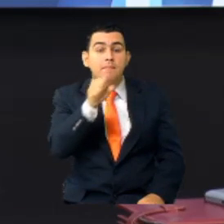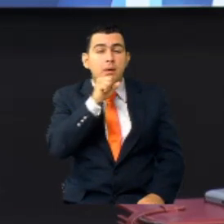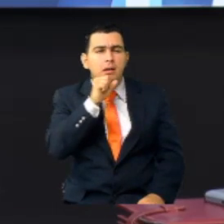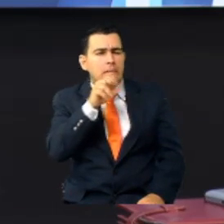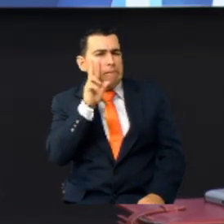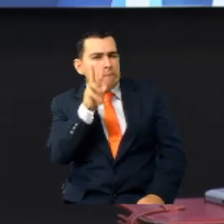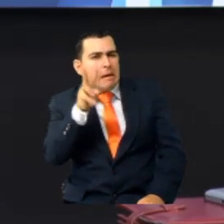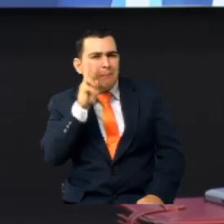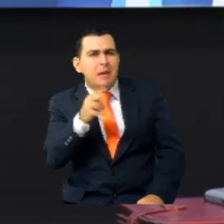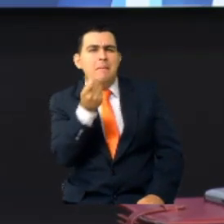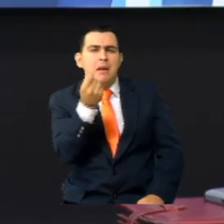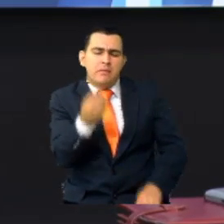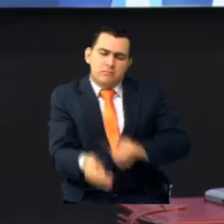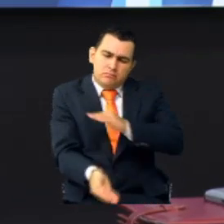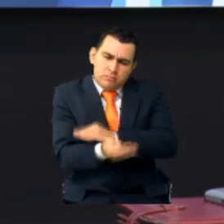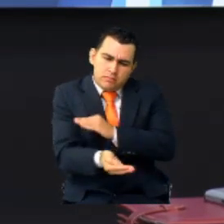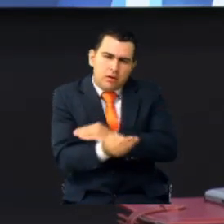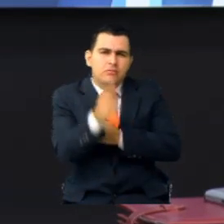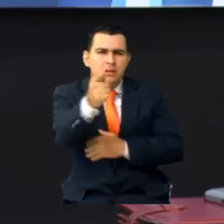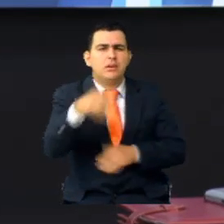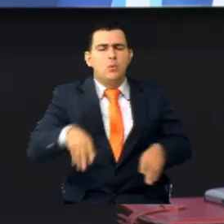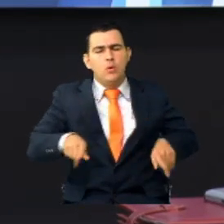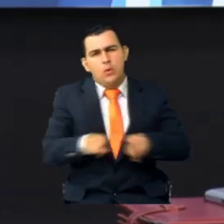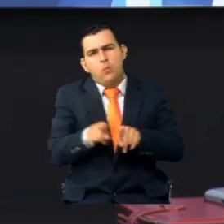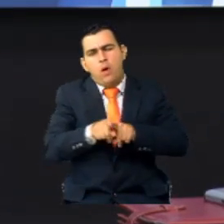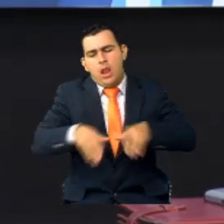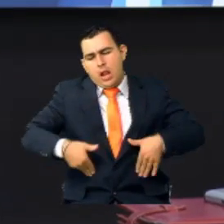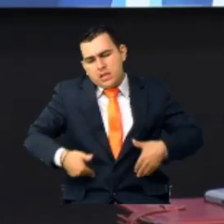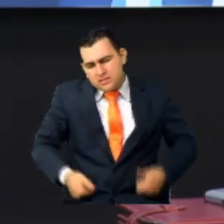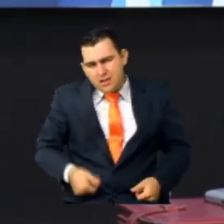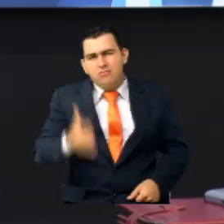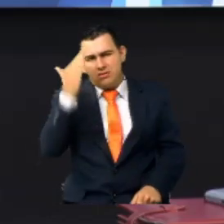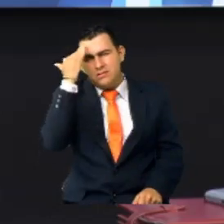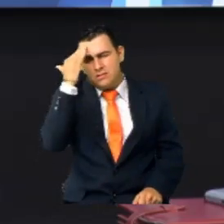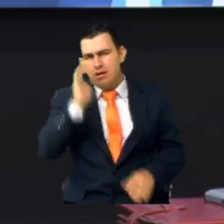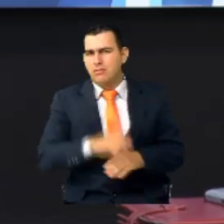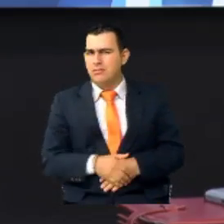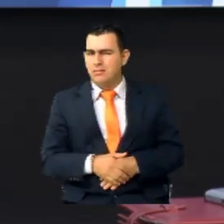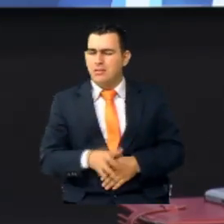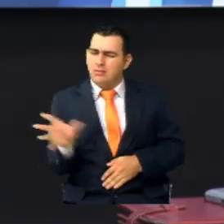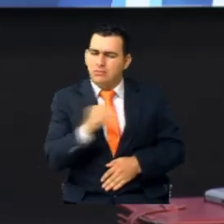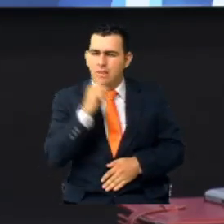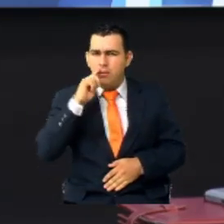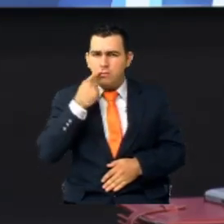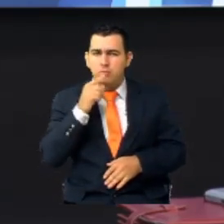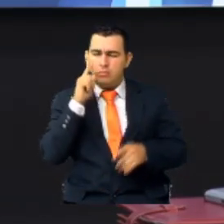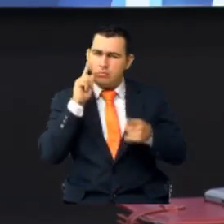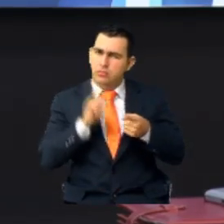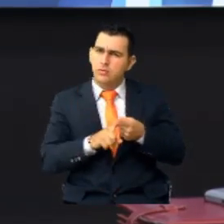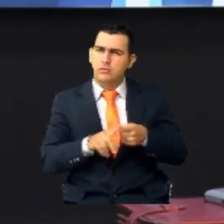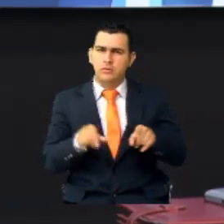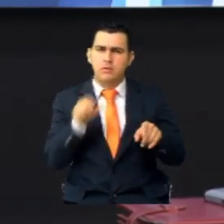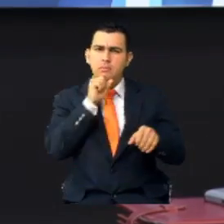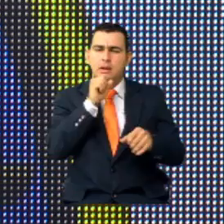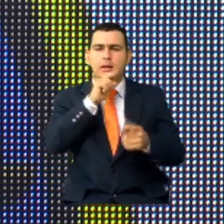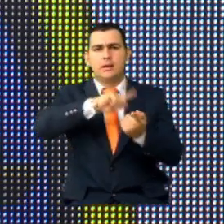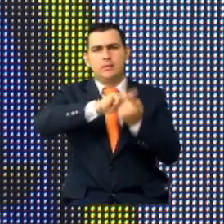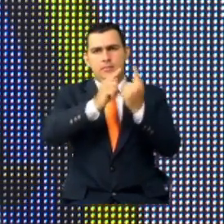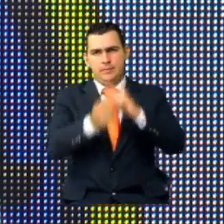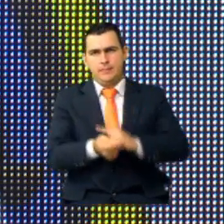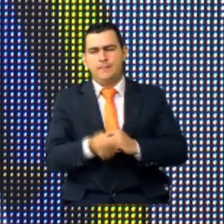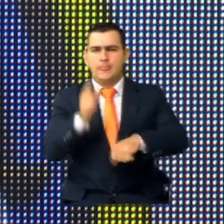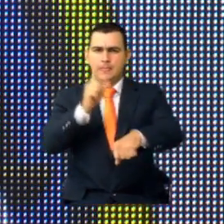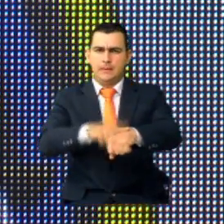tanta corrupción. Ustedes ya se cansaron de esas estrategias con un solo objetivo, de cambiar el rumbo de Barranca. Tiempo,